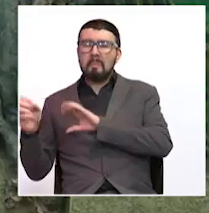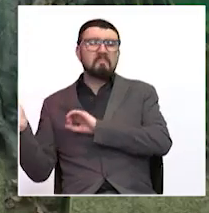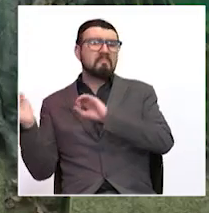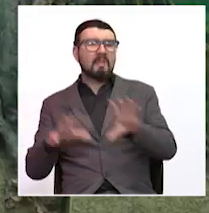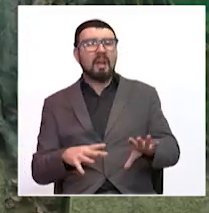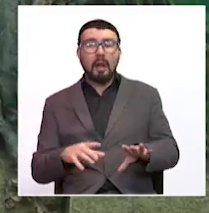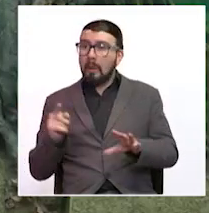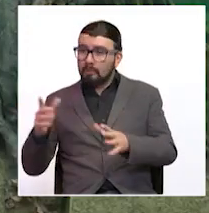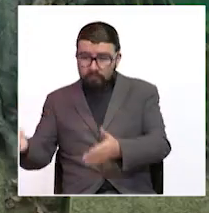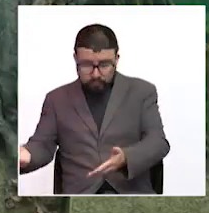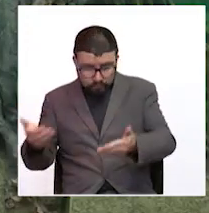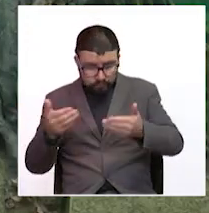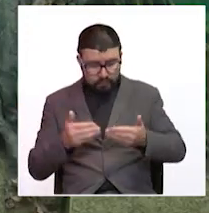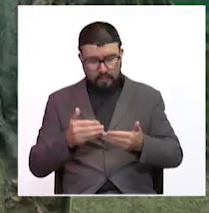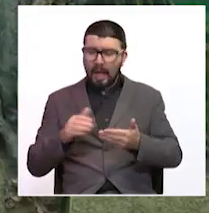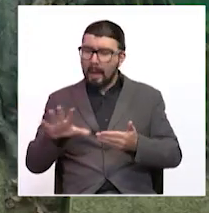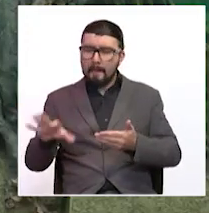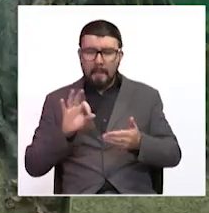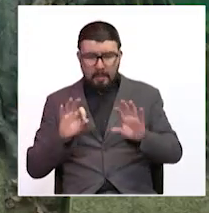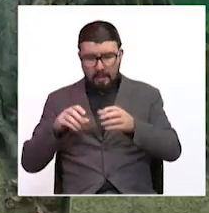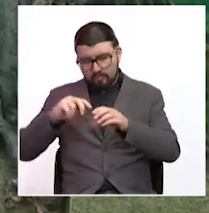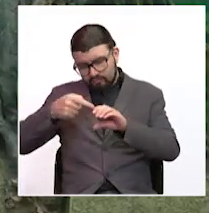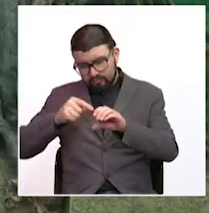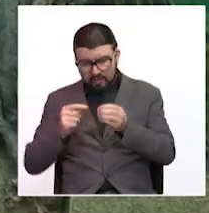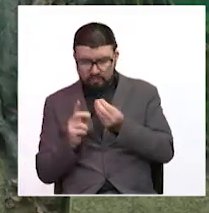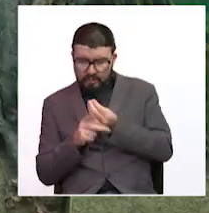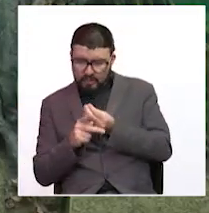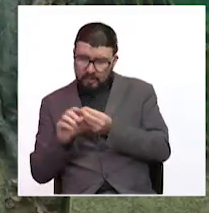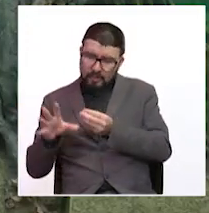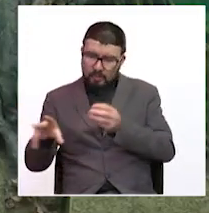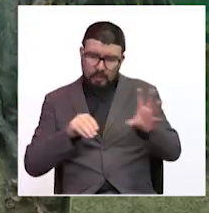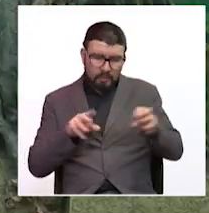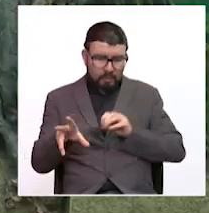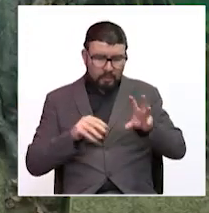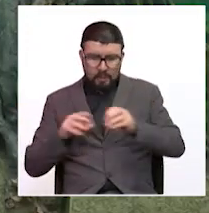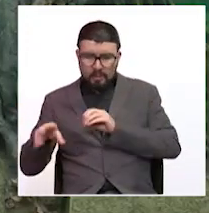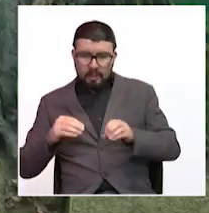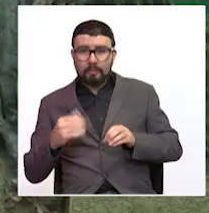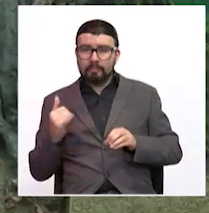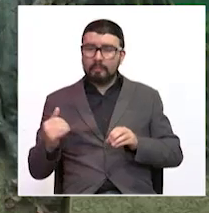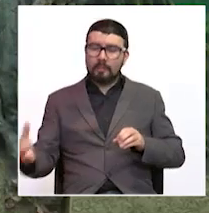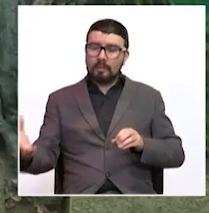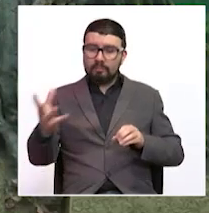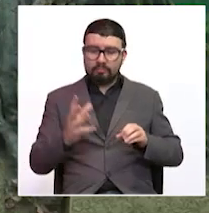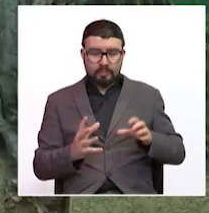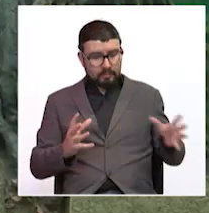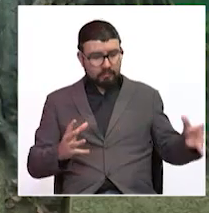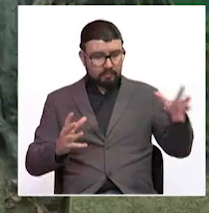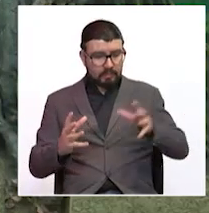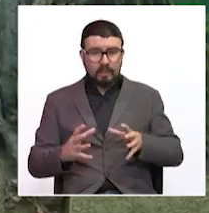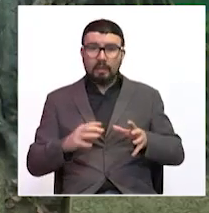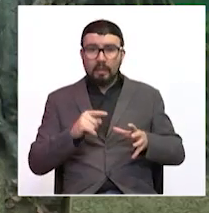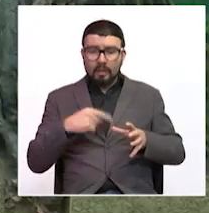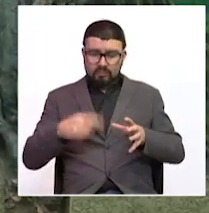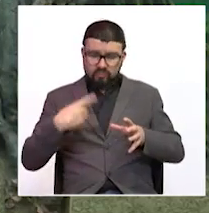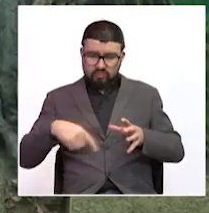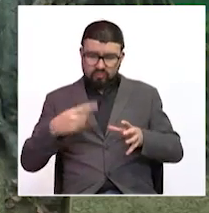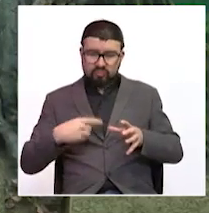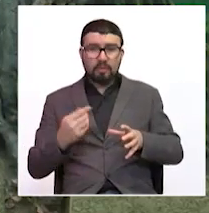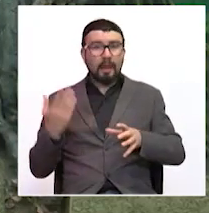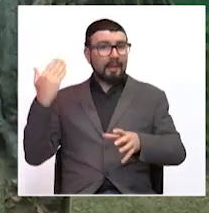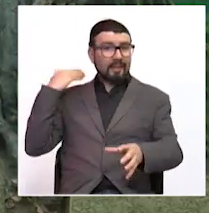entonces la idea es con esto con este prototipo de sacarlos las dos prototipos tanto el de adelante como el de atrás